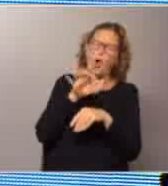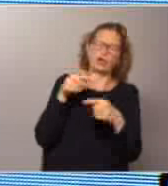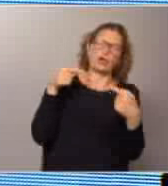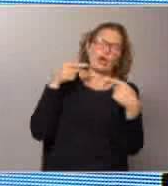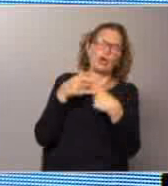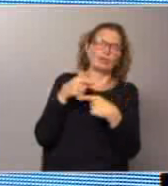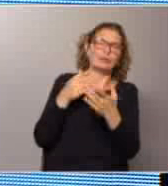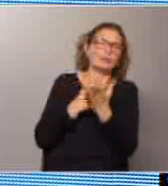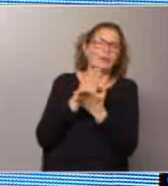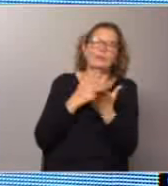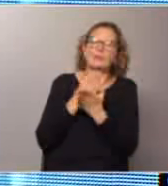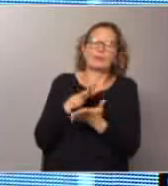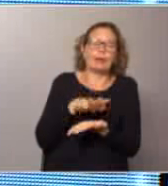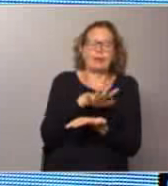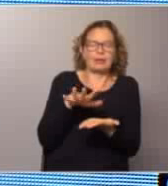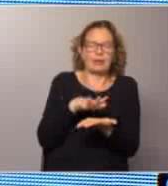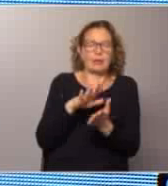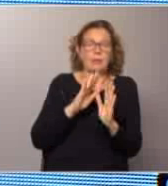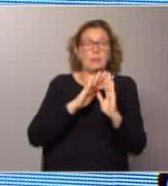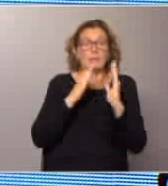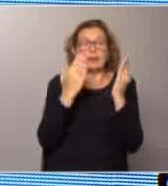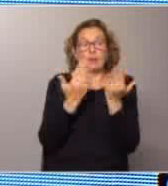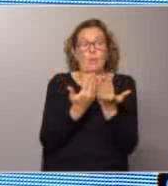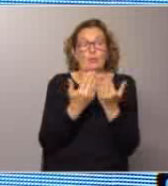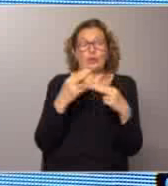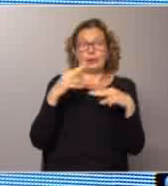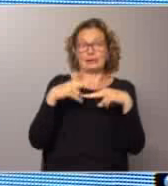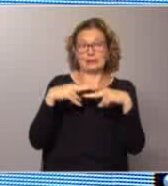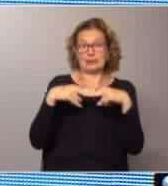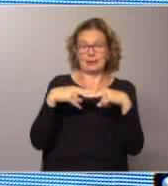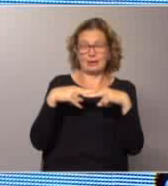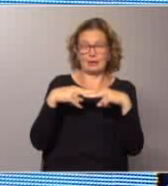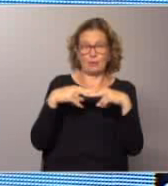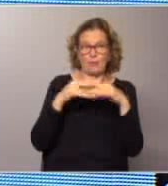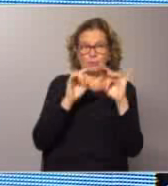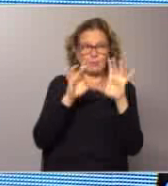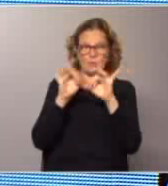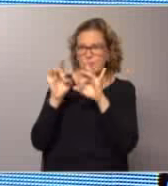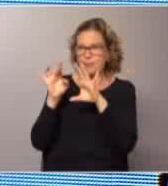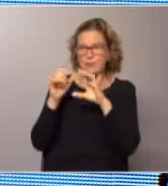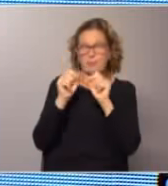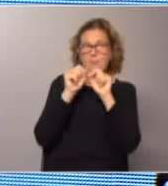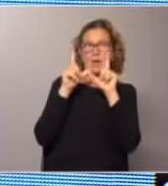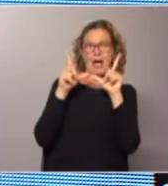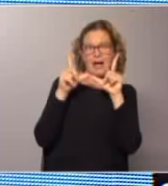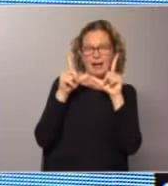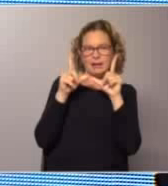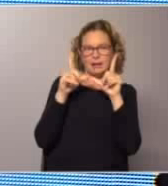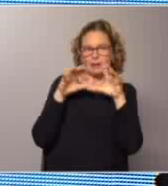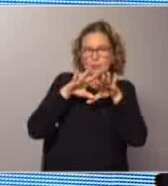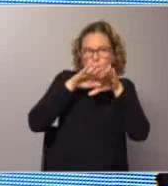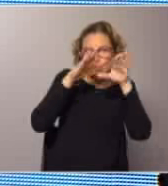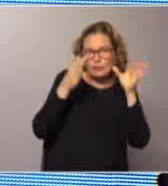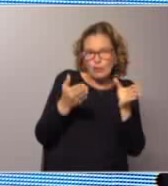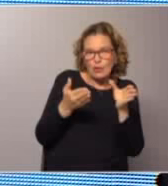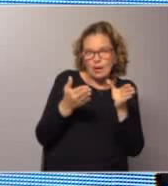entre nosotros pero en el mundo de la era digital el nivel de viralización de impacto y de burbuja por